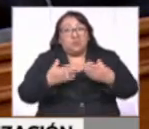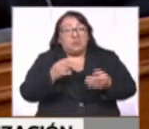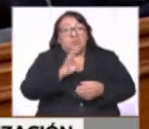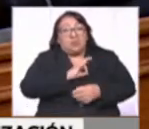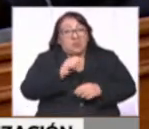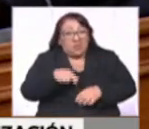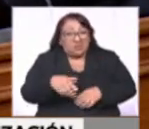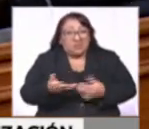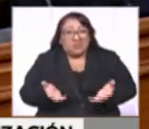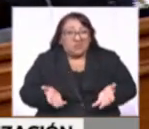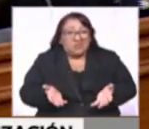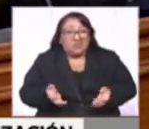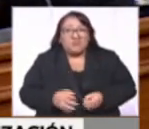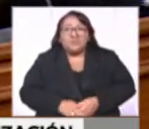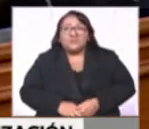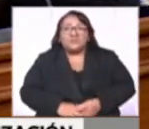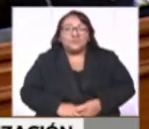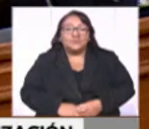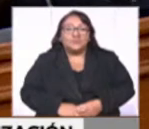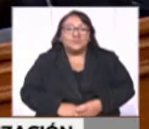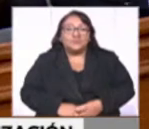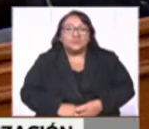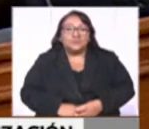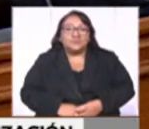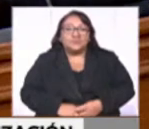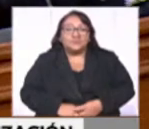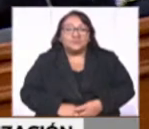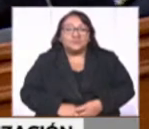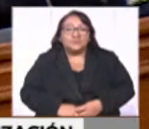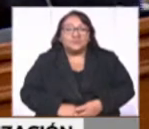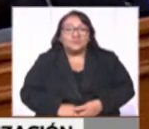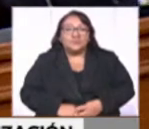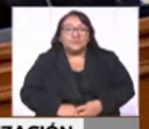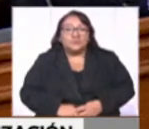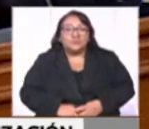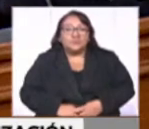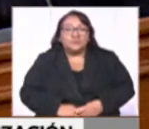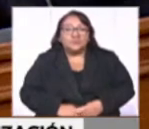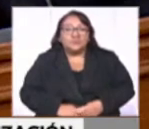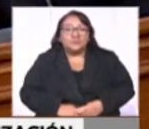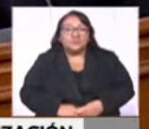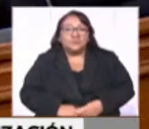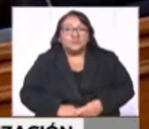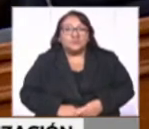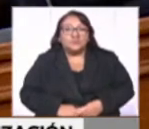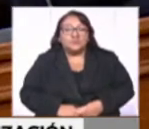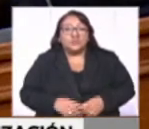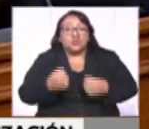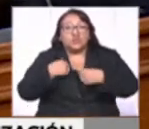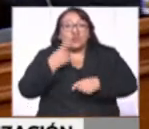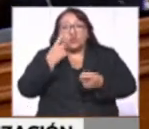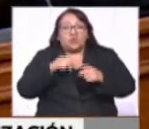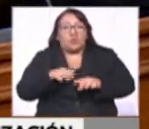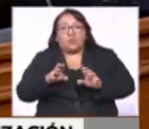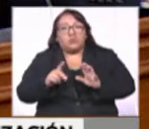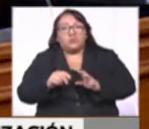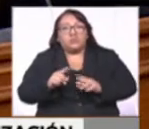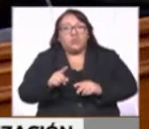hacer esa organización que está haciendo. Realmente yo me voy a poner,